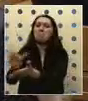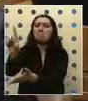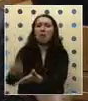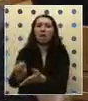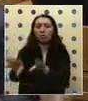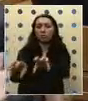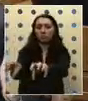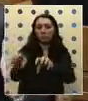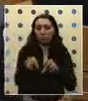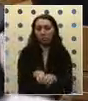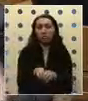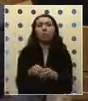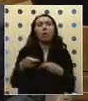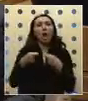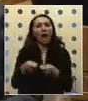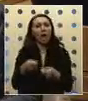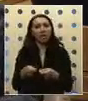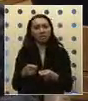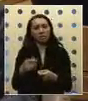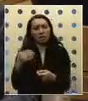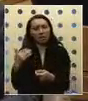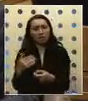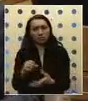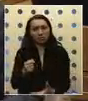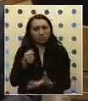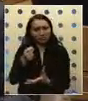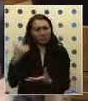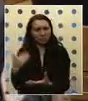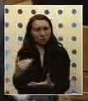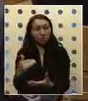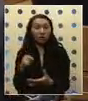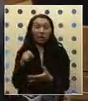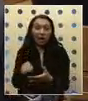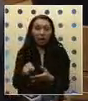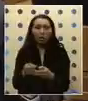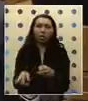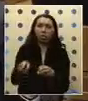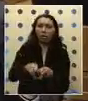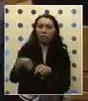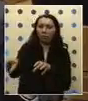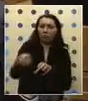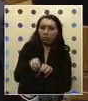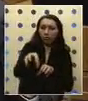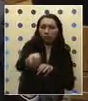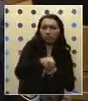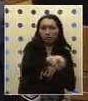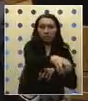para poder gastar por lo menos una parte significativa. Y aquí son reasignaciones.